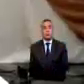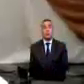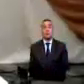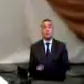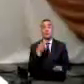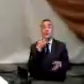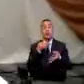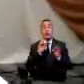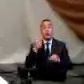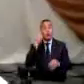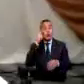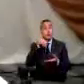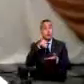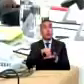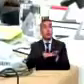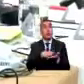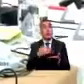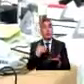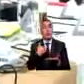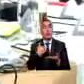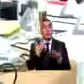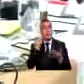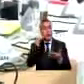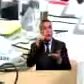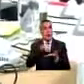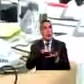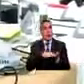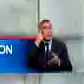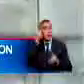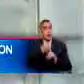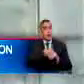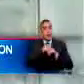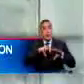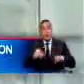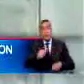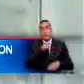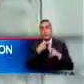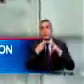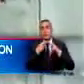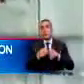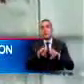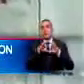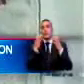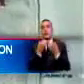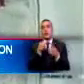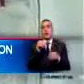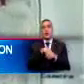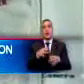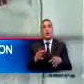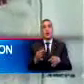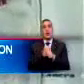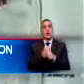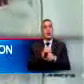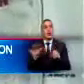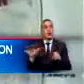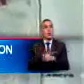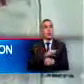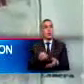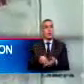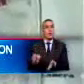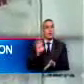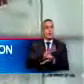Los mecanismos que el gobierno ha implementado y tiene en mente implementar para combatir a la delincuencia fueron analizados en la Comisión de Soberanía y Seguridad Integral de la